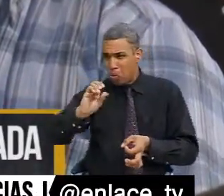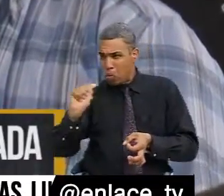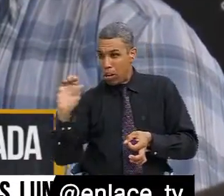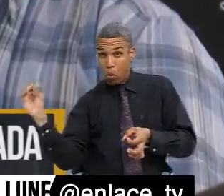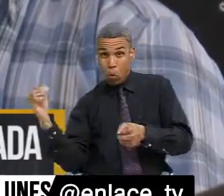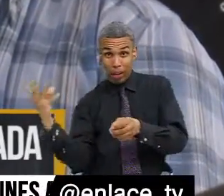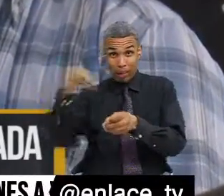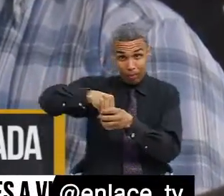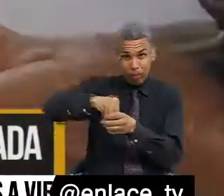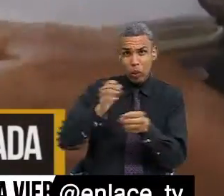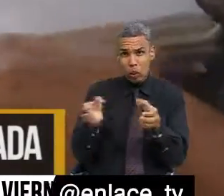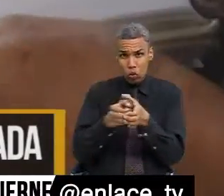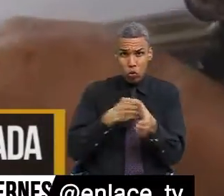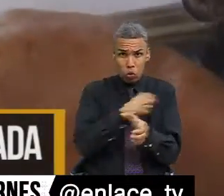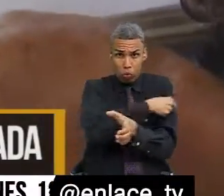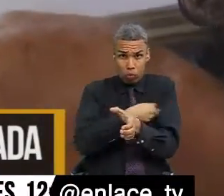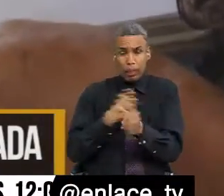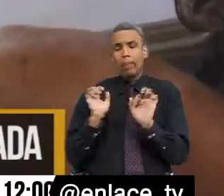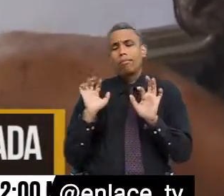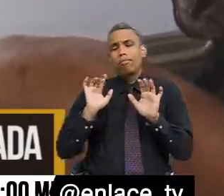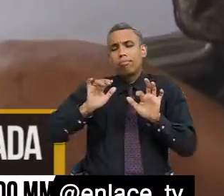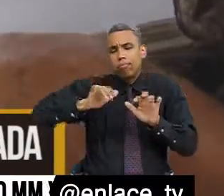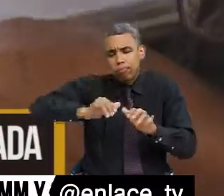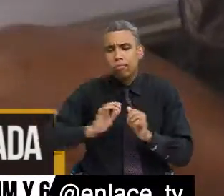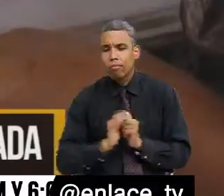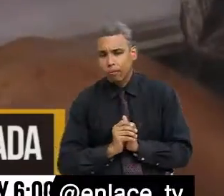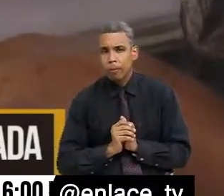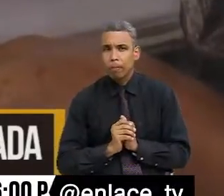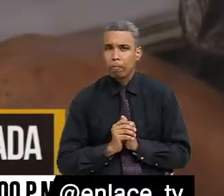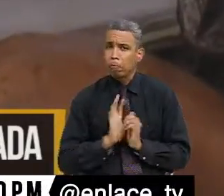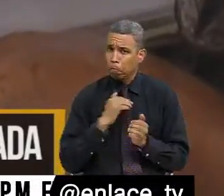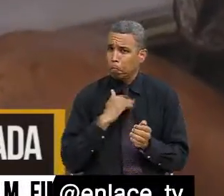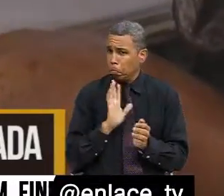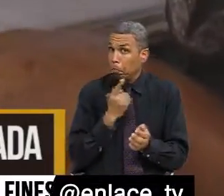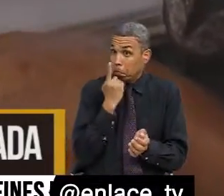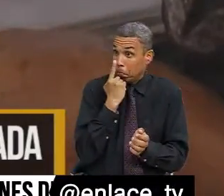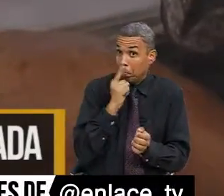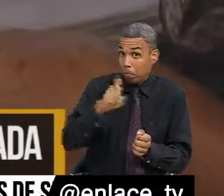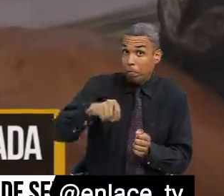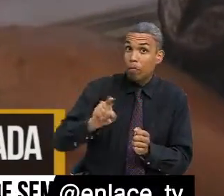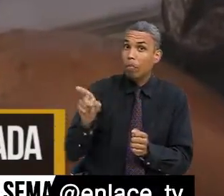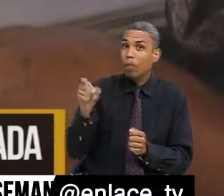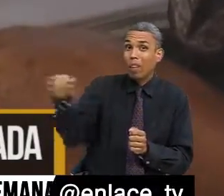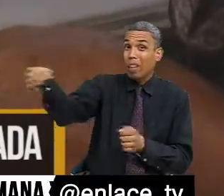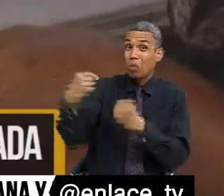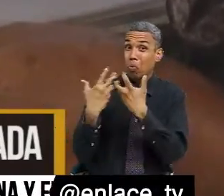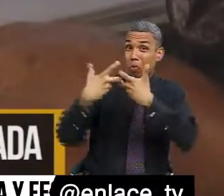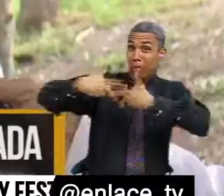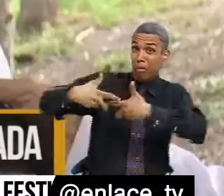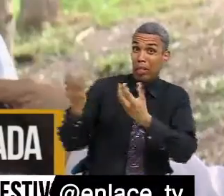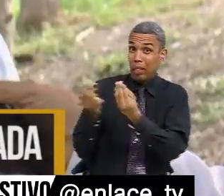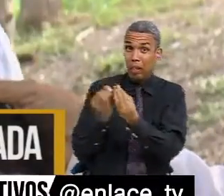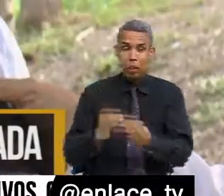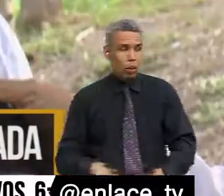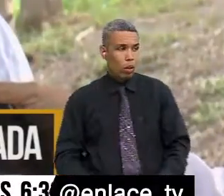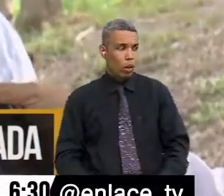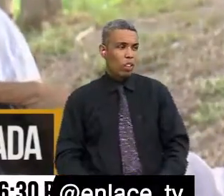parte del concesionario porque asistimos a esa reunión. Ellos de una manera displicente y algo